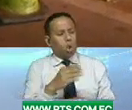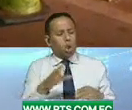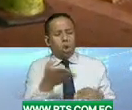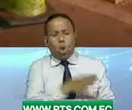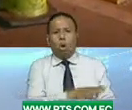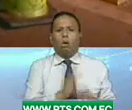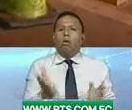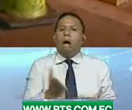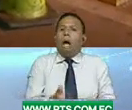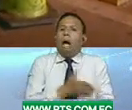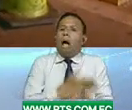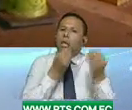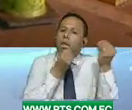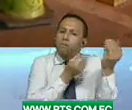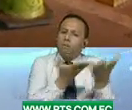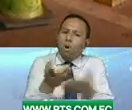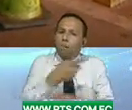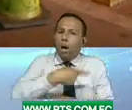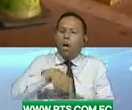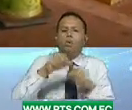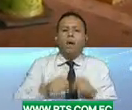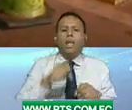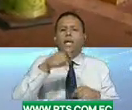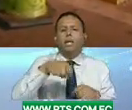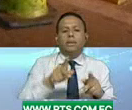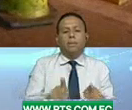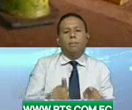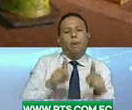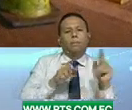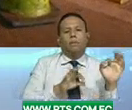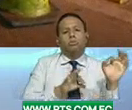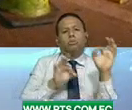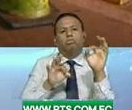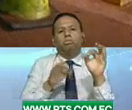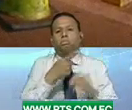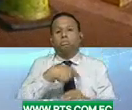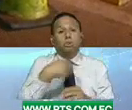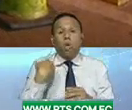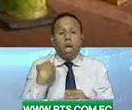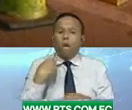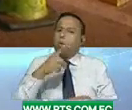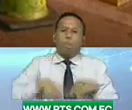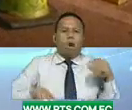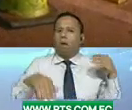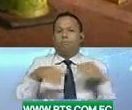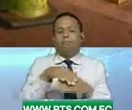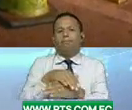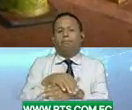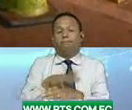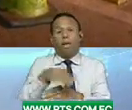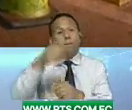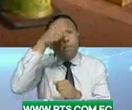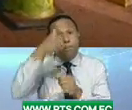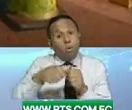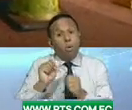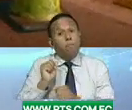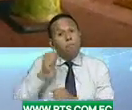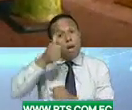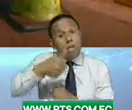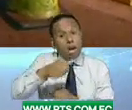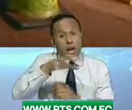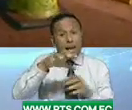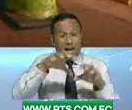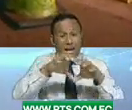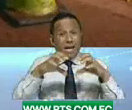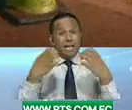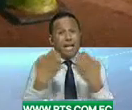puedan sacar sus salvoconductos. Mañana, recuerden, el área que rodea al Estadio Monumental está